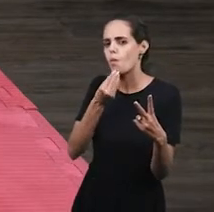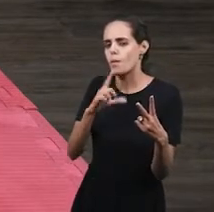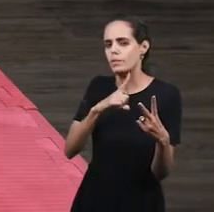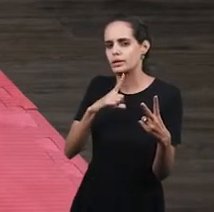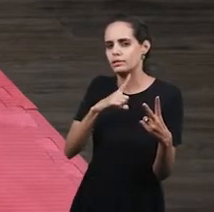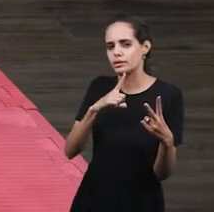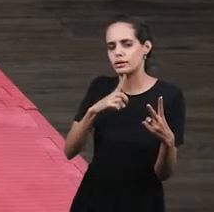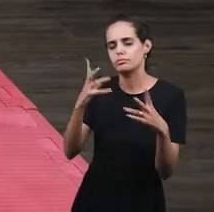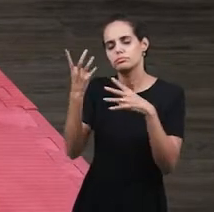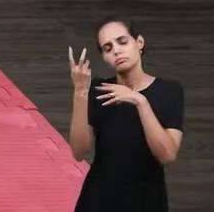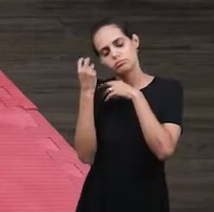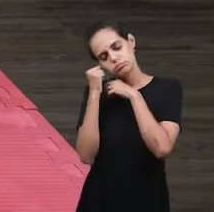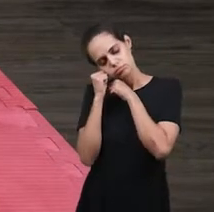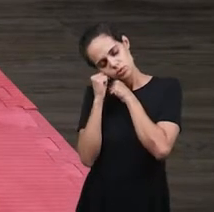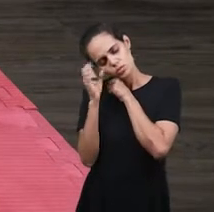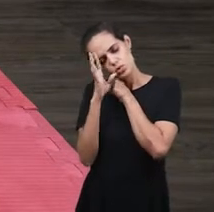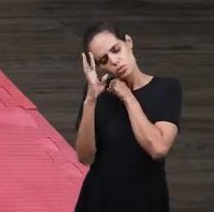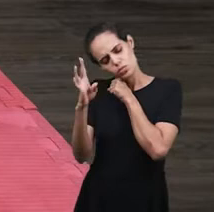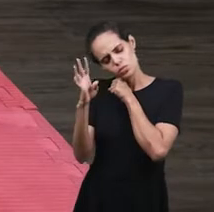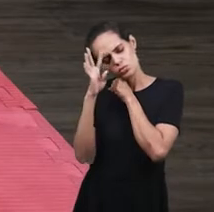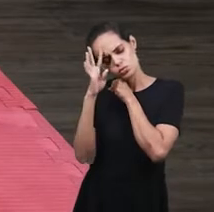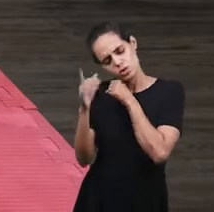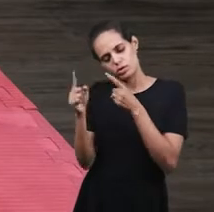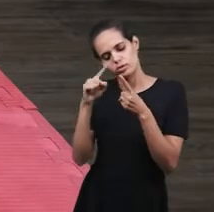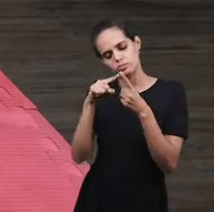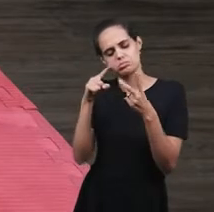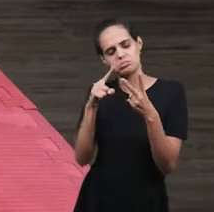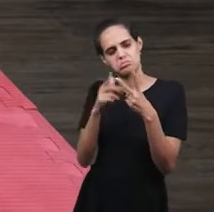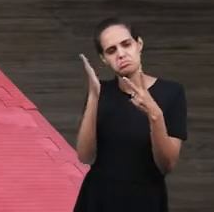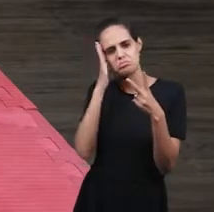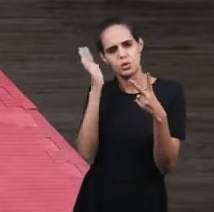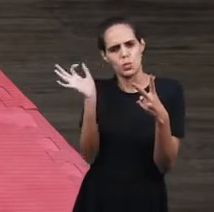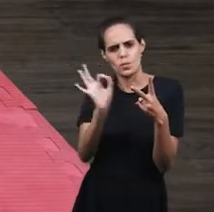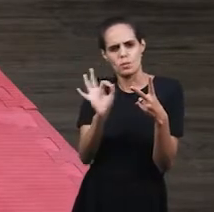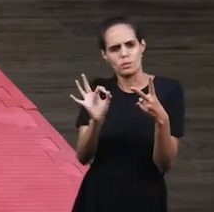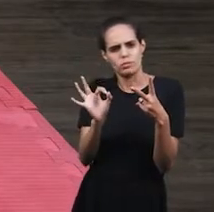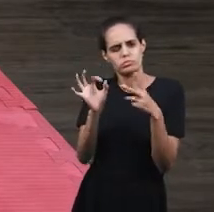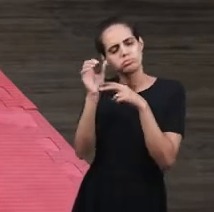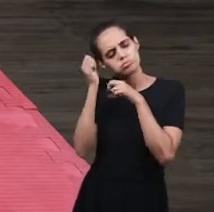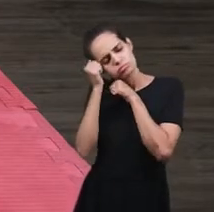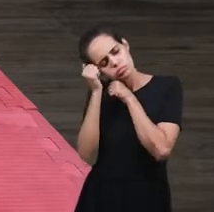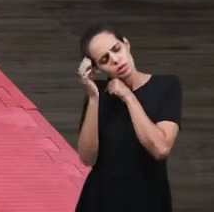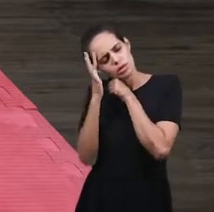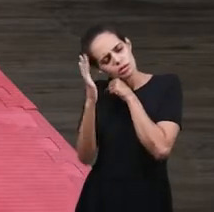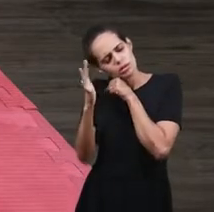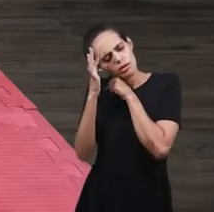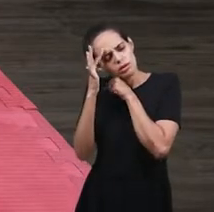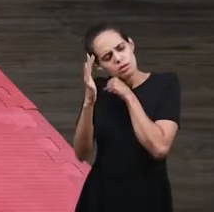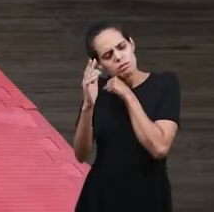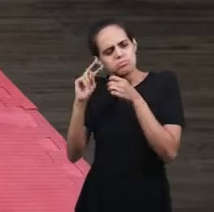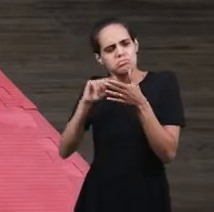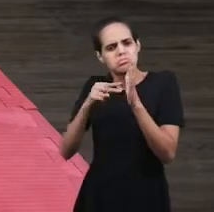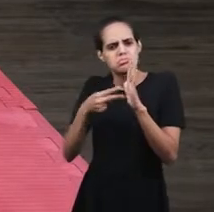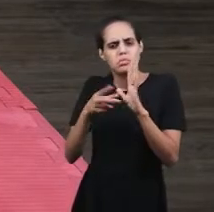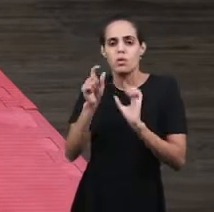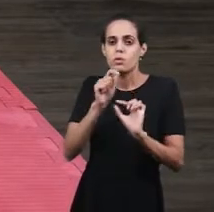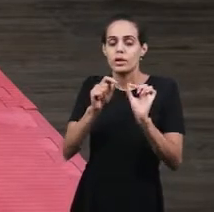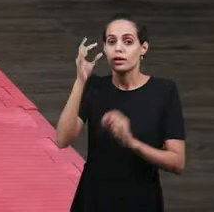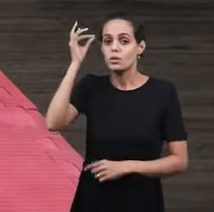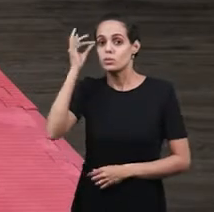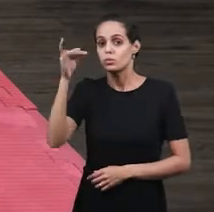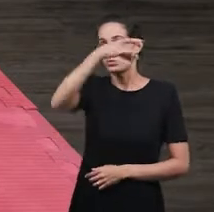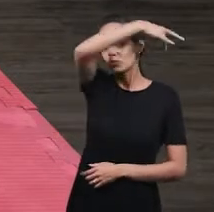hombres tuvo un sueño y no entendieron lo que habían soñado. Entonces el Espíritu